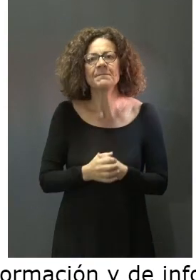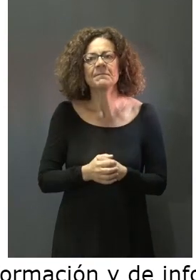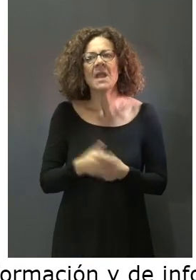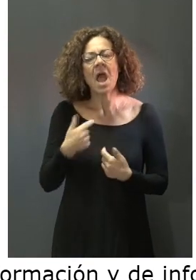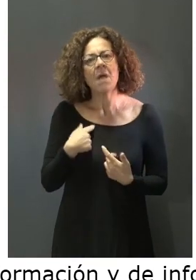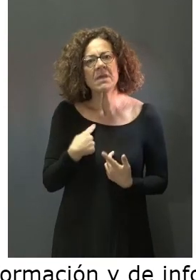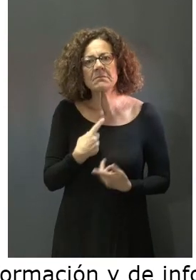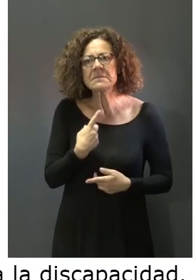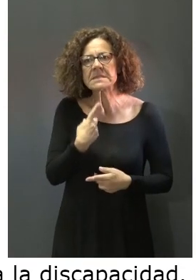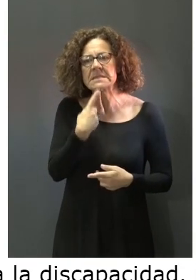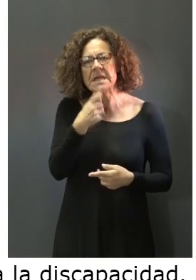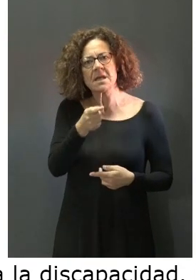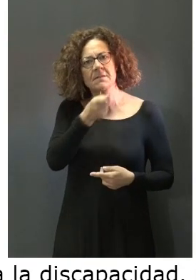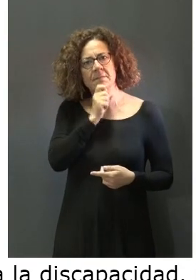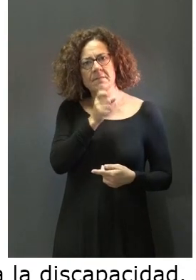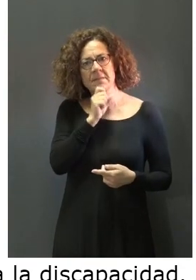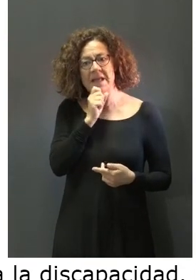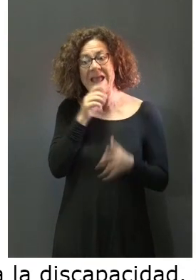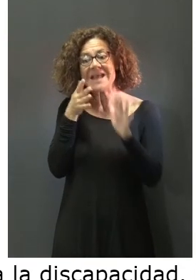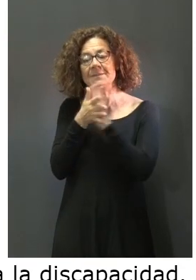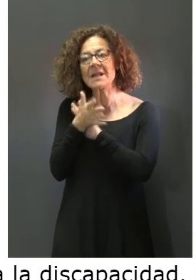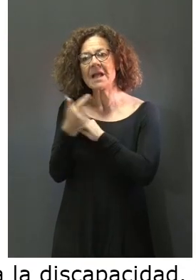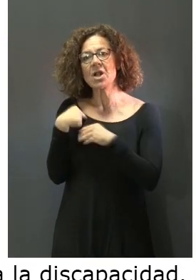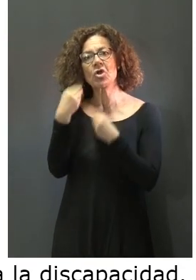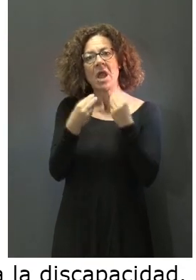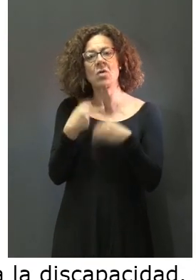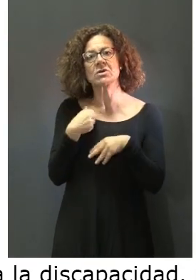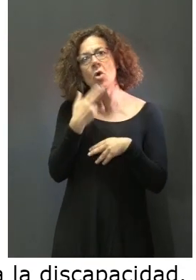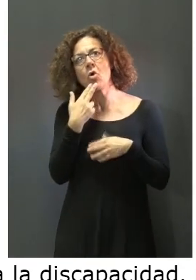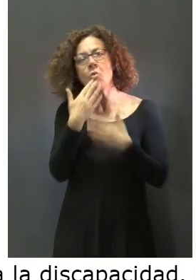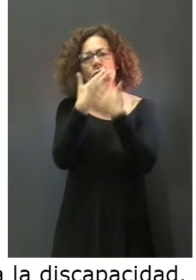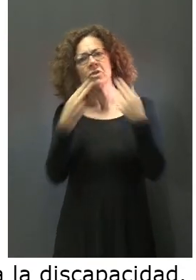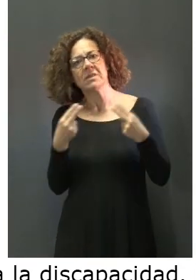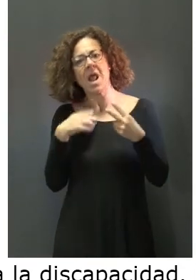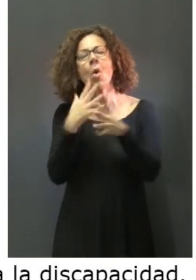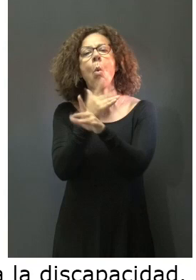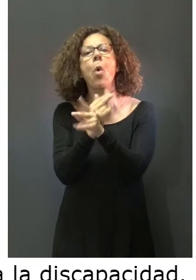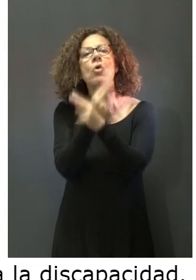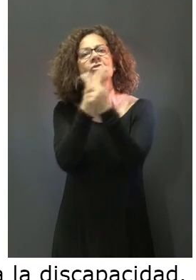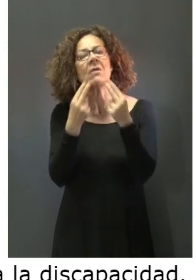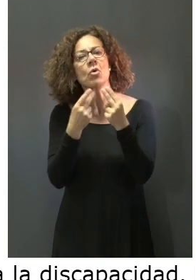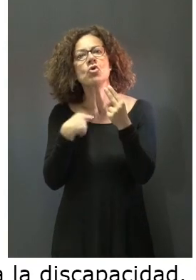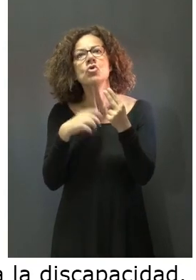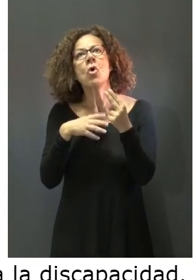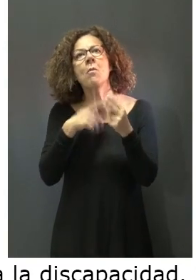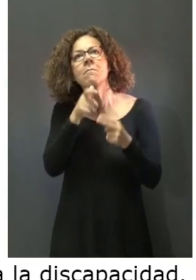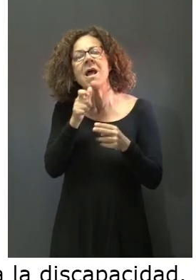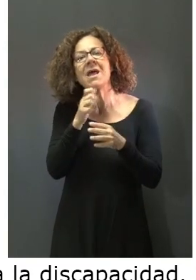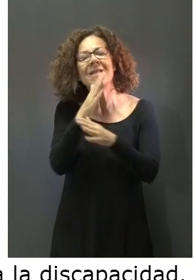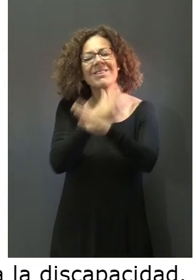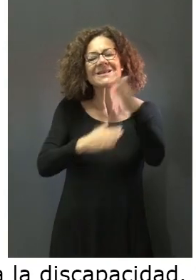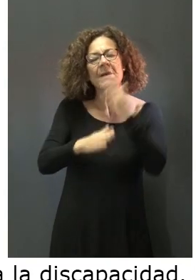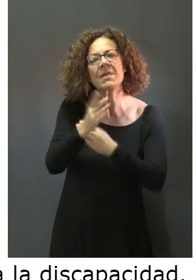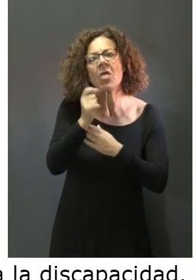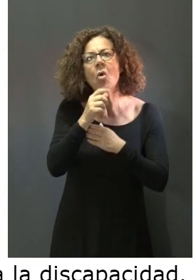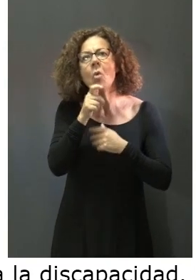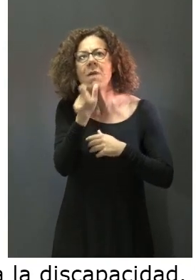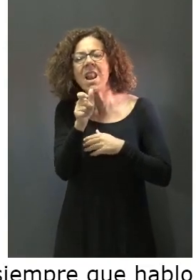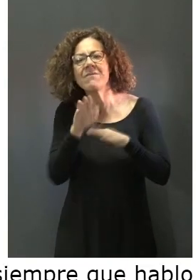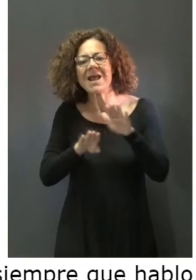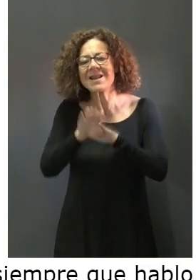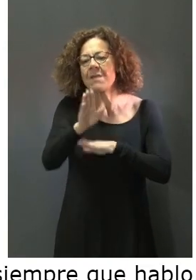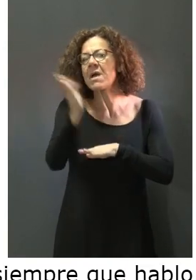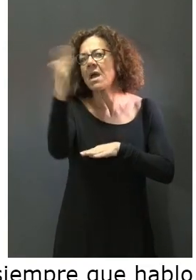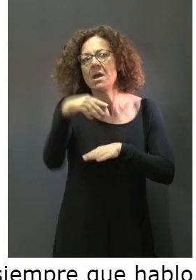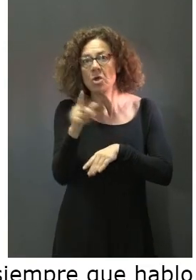me cuesta mucho decirle qué es lo que hago sin... Es como el tabú. No puedo decir la palabra discapacidad, no puedo decir la palabra rampa. Y es muy difícil explicar lo que